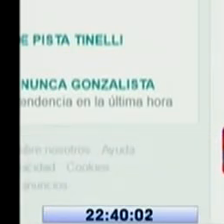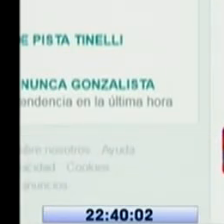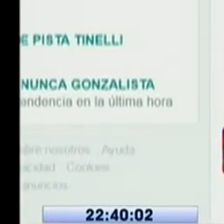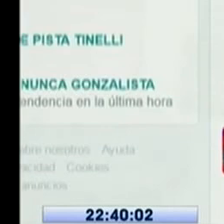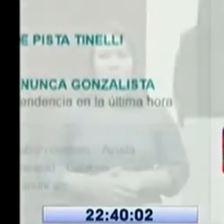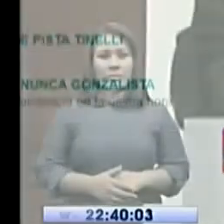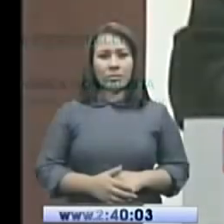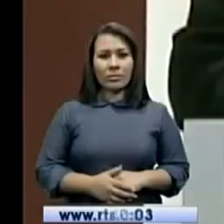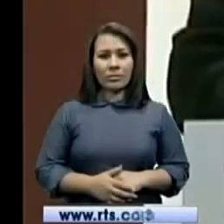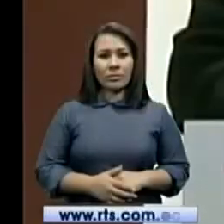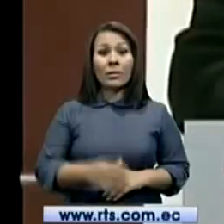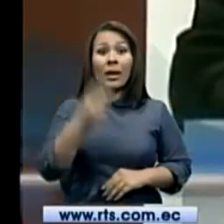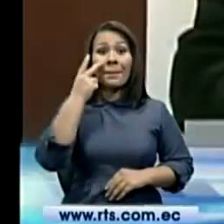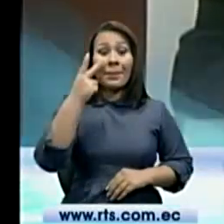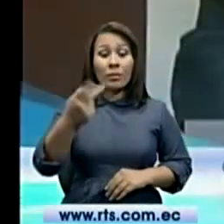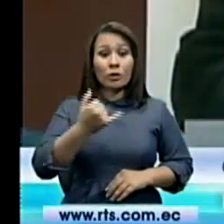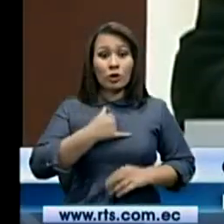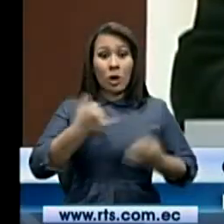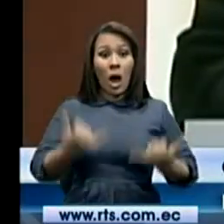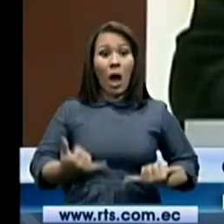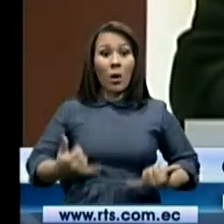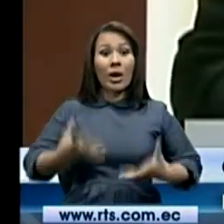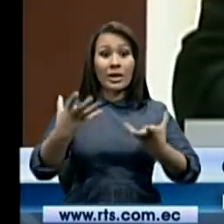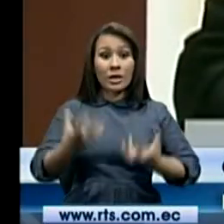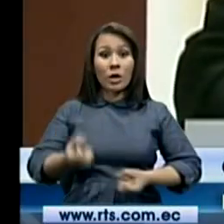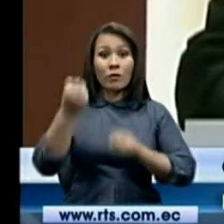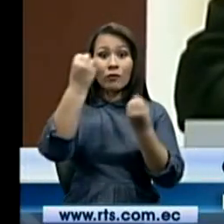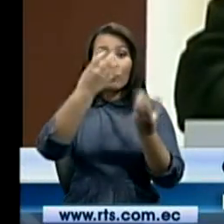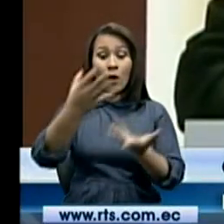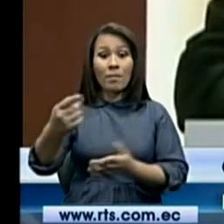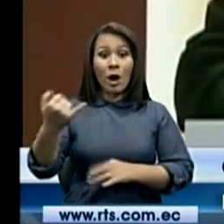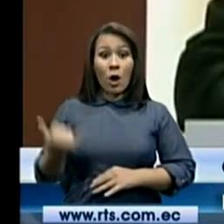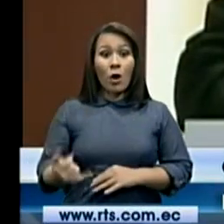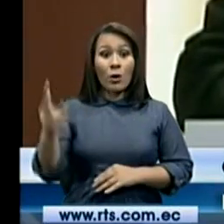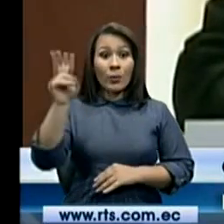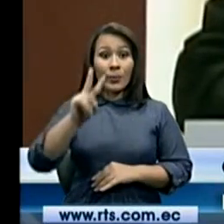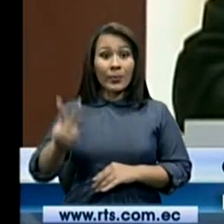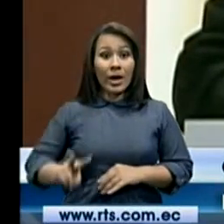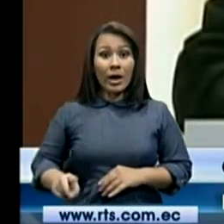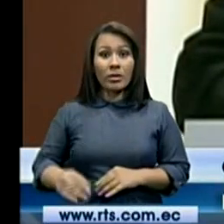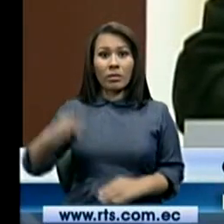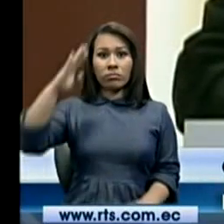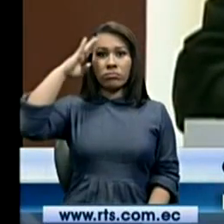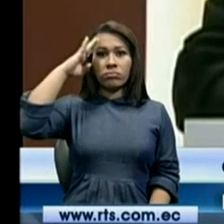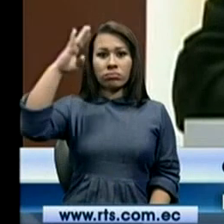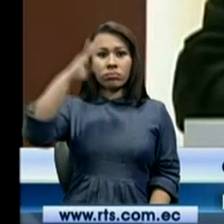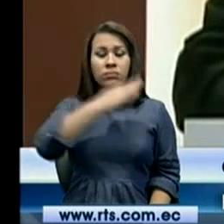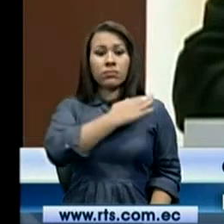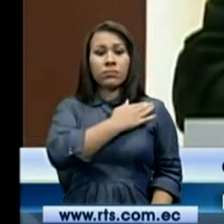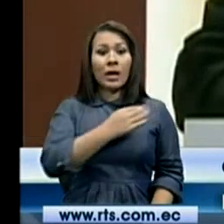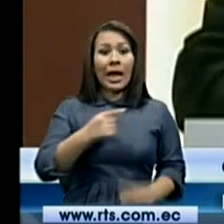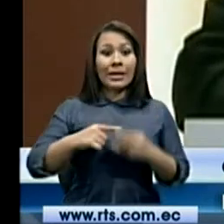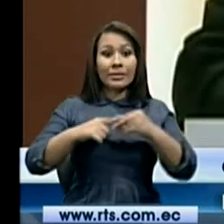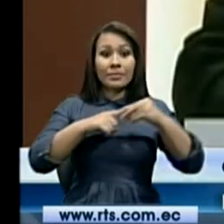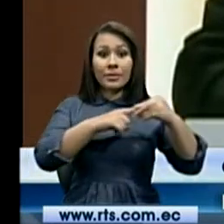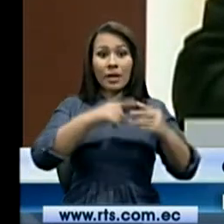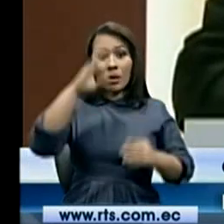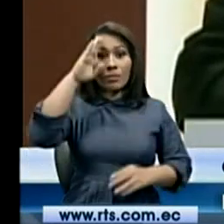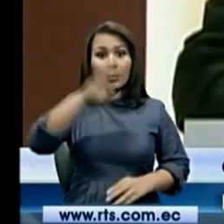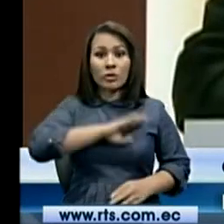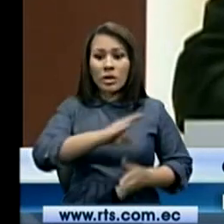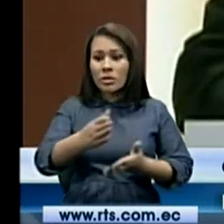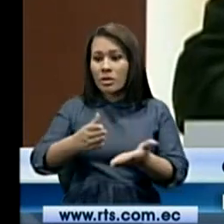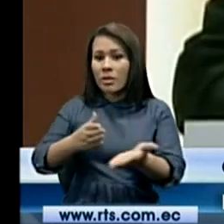Queremos informar al país que en horas de la mañana de este viernes, Fuerzas de Acciones Especiales del